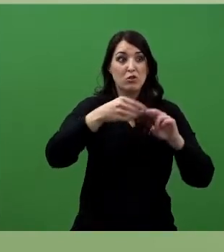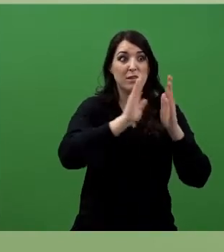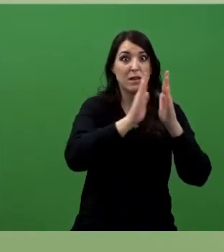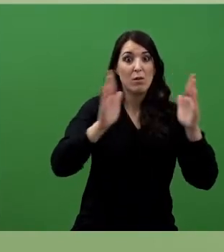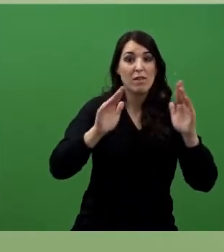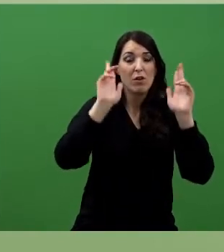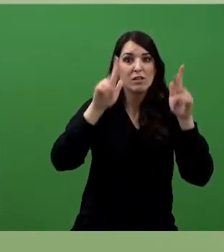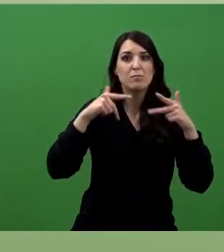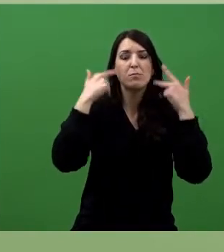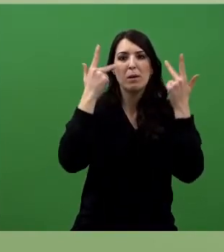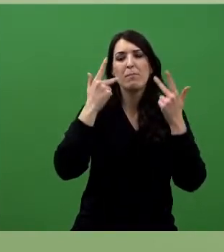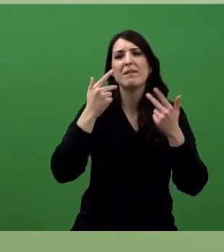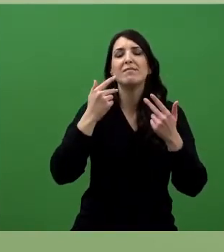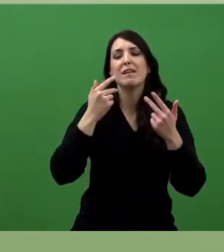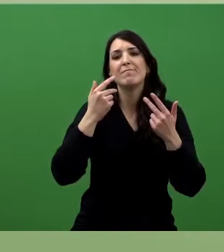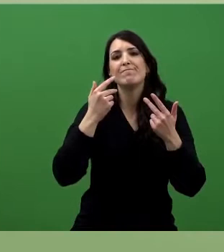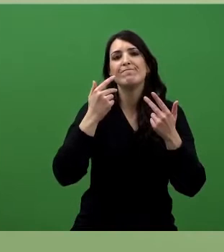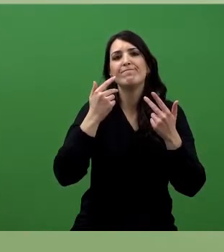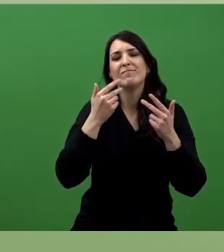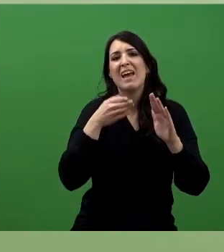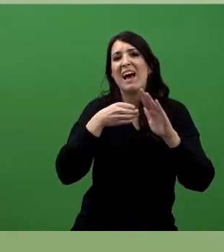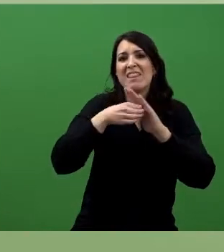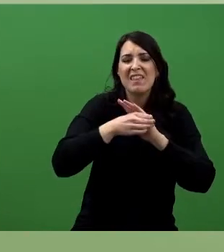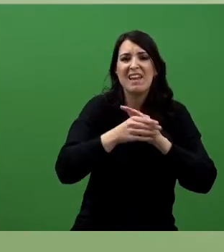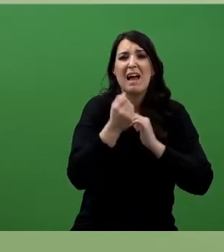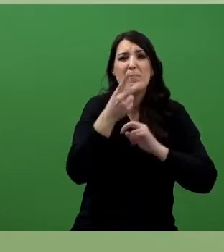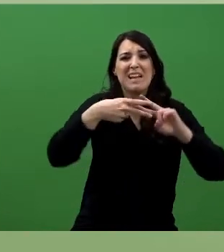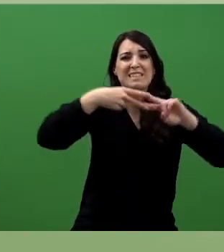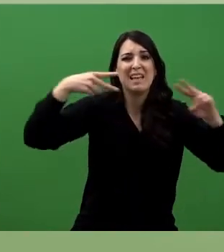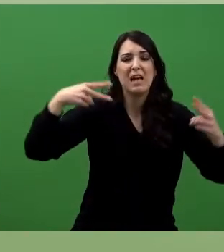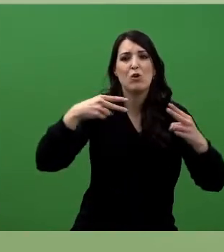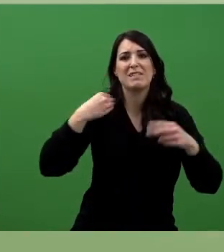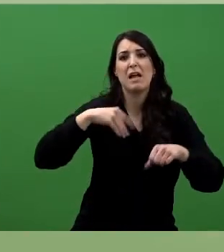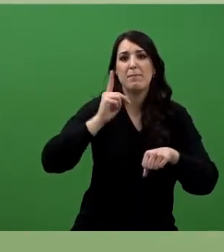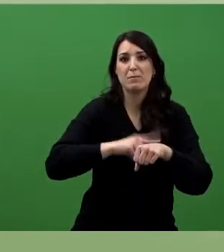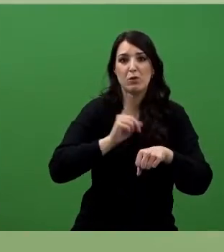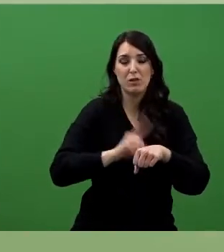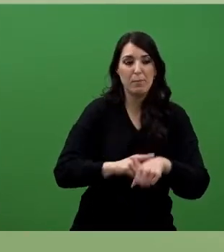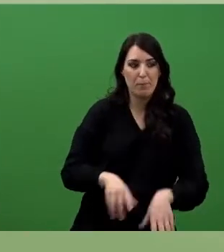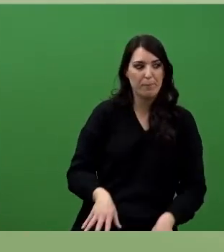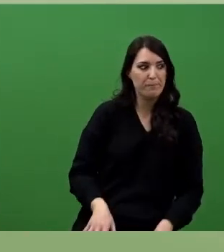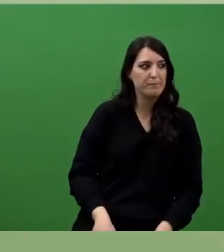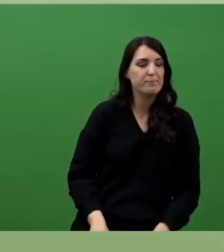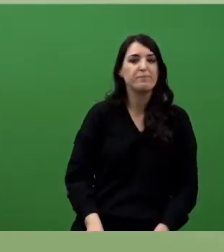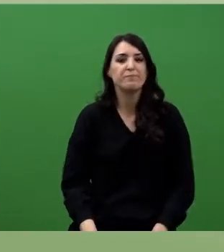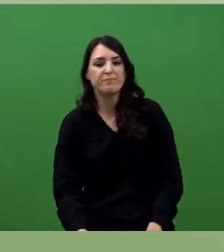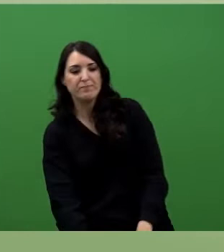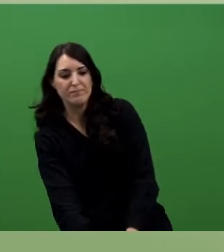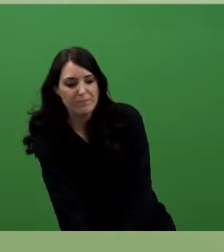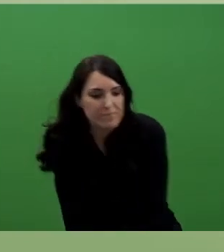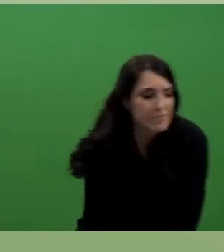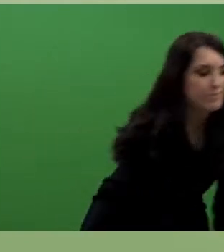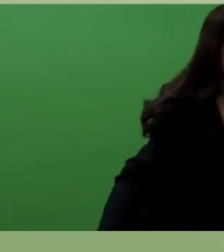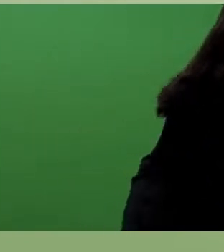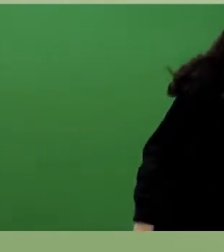nos permiten hacer ahora mismo ya miles de genomas al año. Luego tenemos otro tipo de generación de